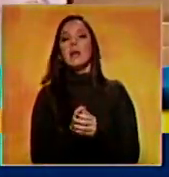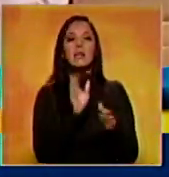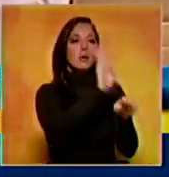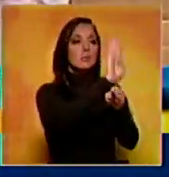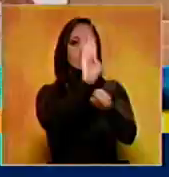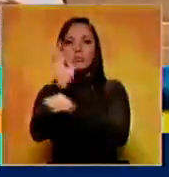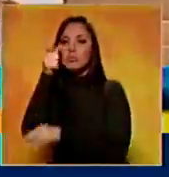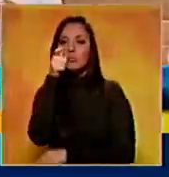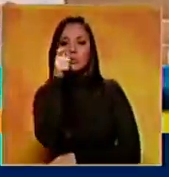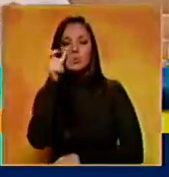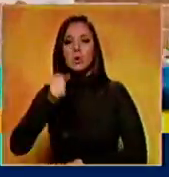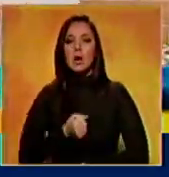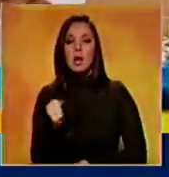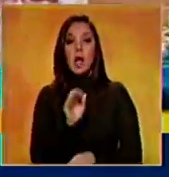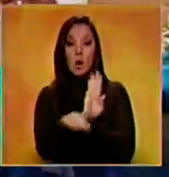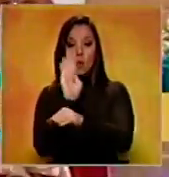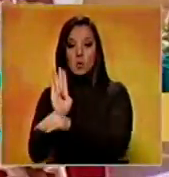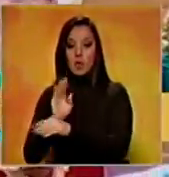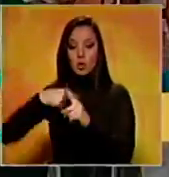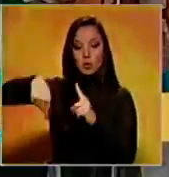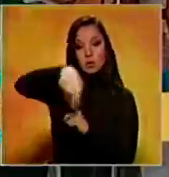resguardando el campo eucarístico y sus alrededores